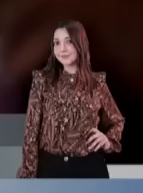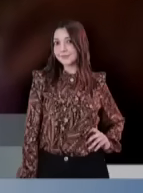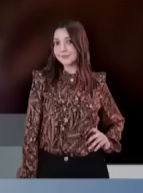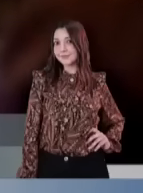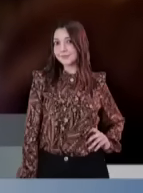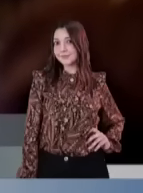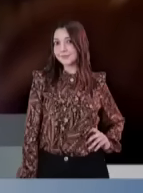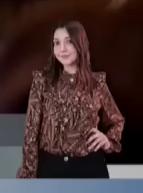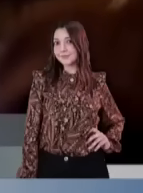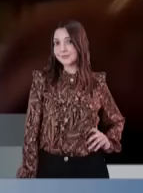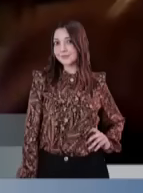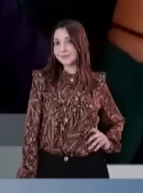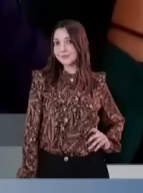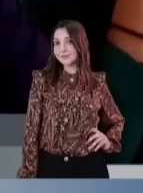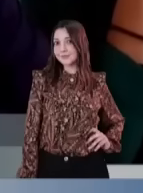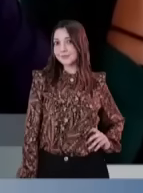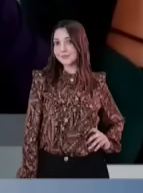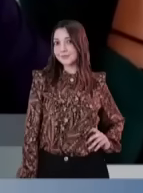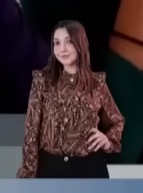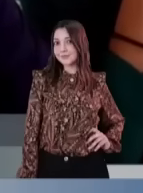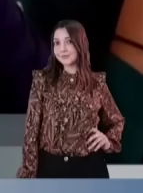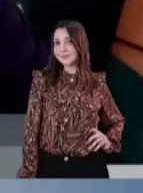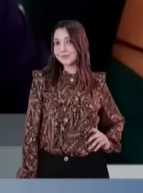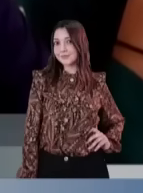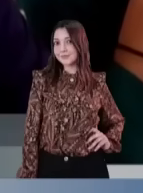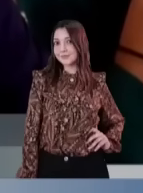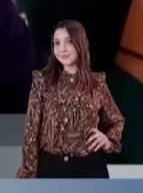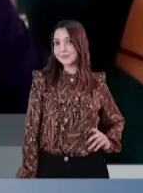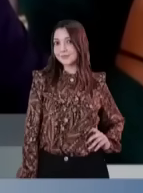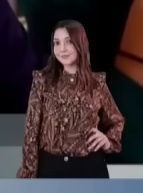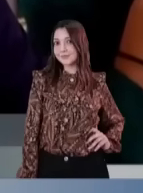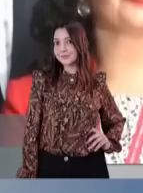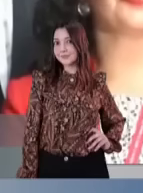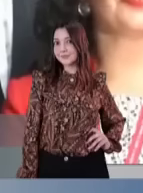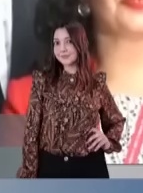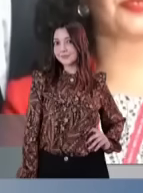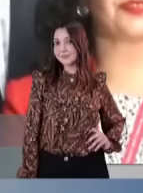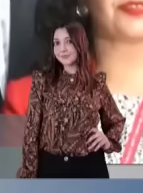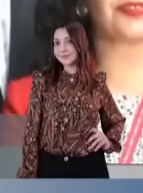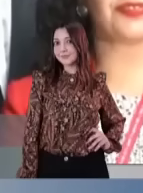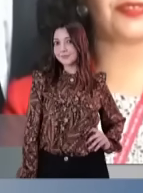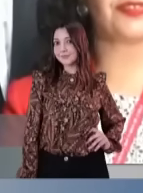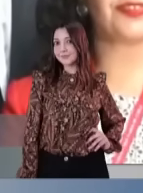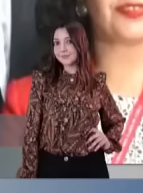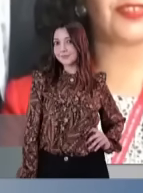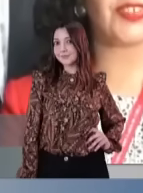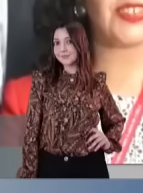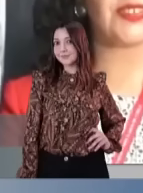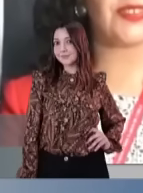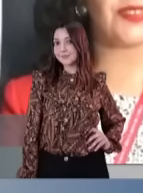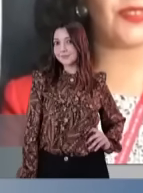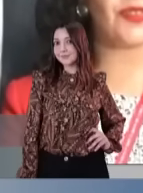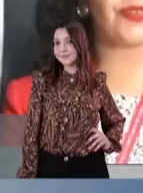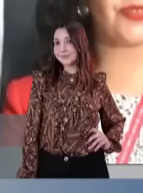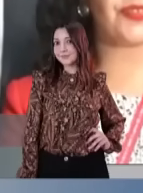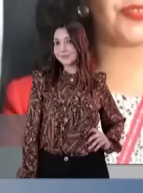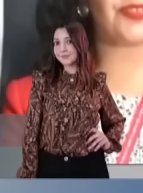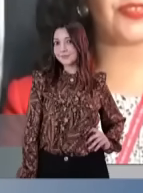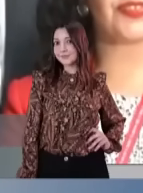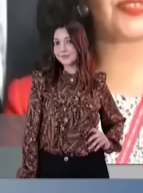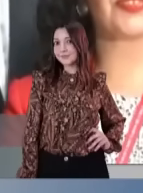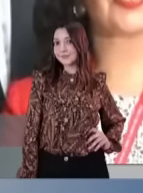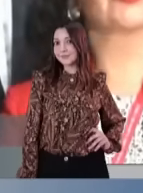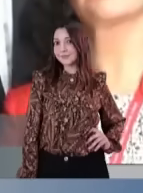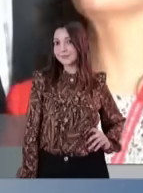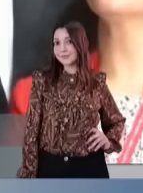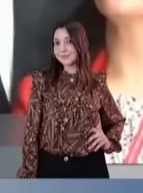cambiaría? Yo no creo. Ya. Entonces, no es Mario Marcel y, sin embargo, ahí tenemos una de las reformas. ¿Quién lleva las conversaciones por la reforma de